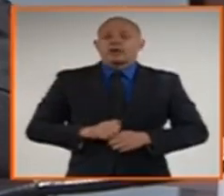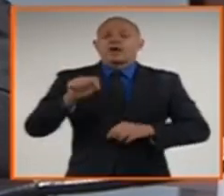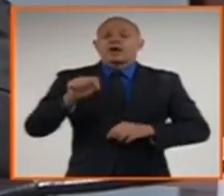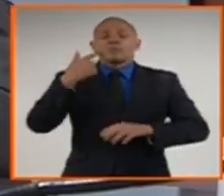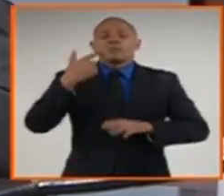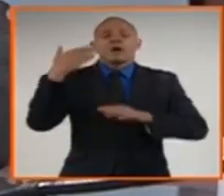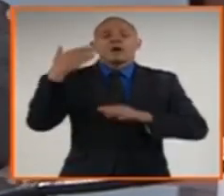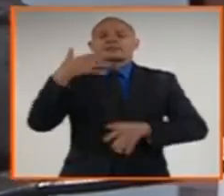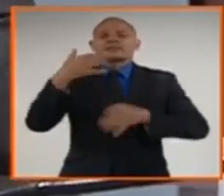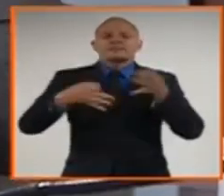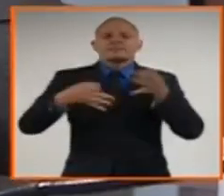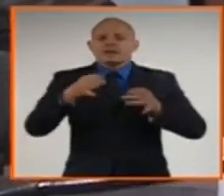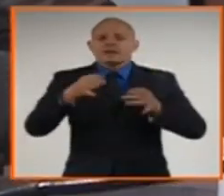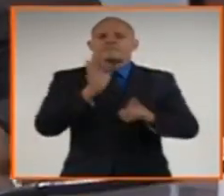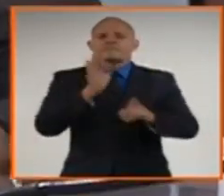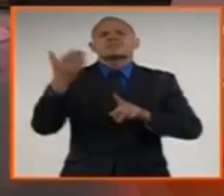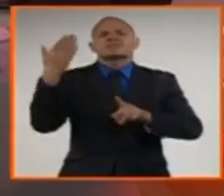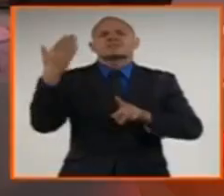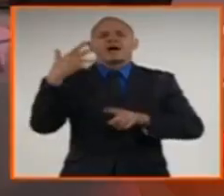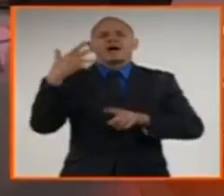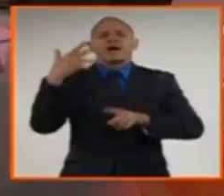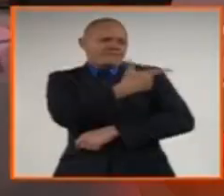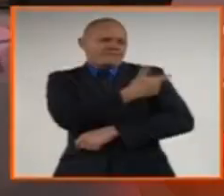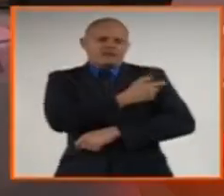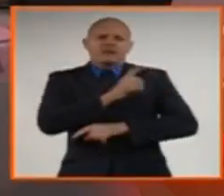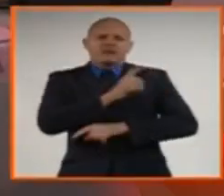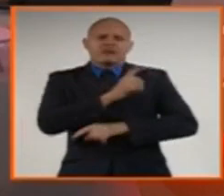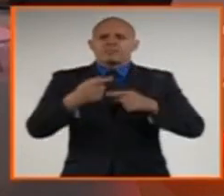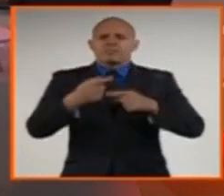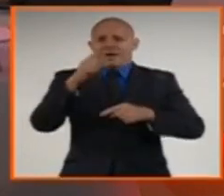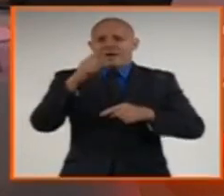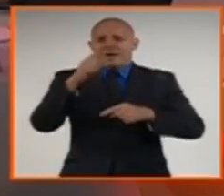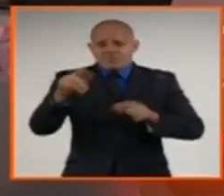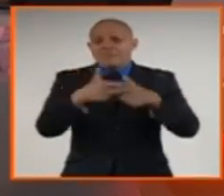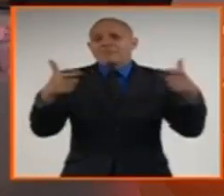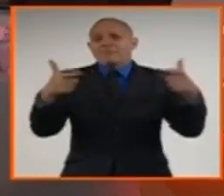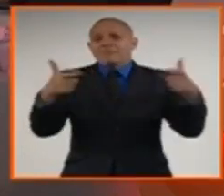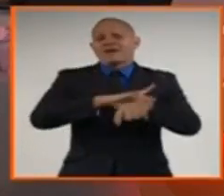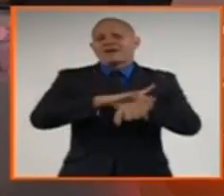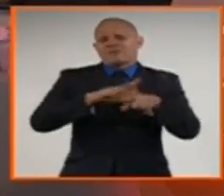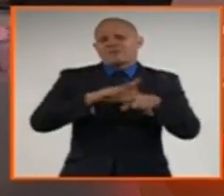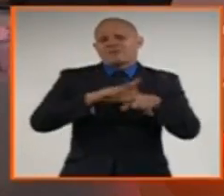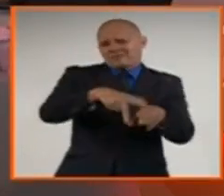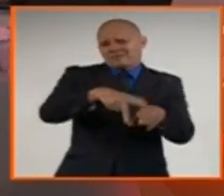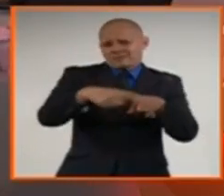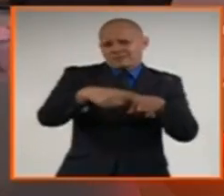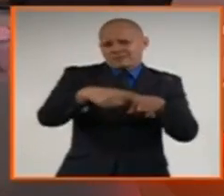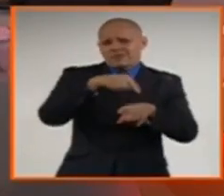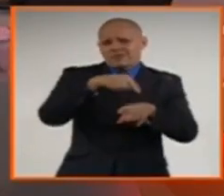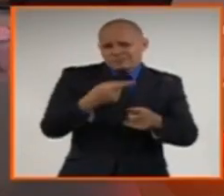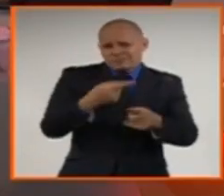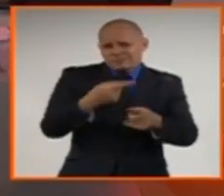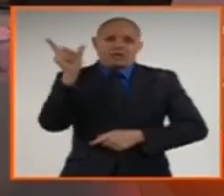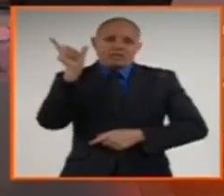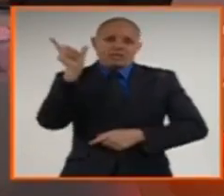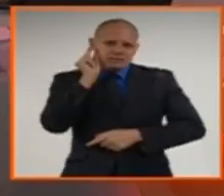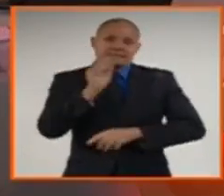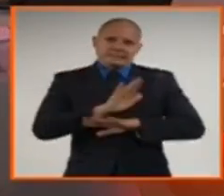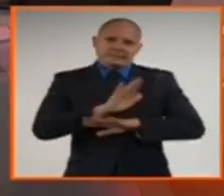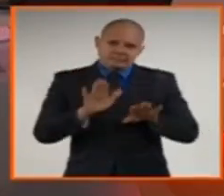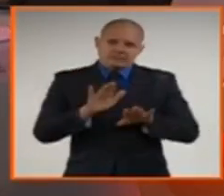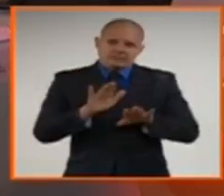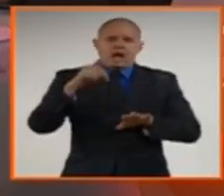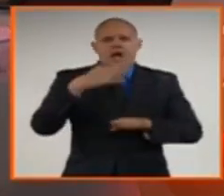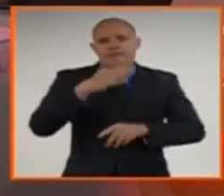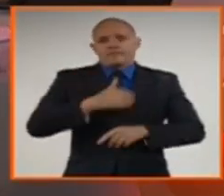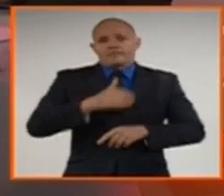Sí, pero si me permite algo, yo lo que estoy entendiendo de esta historia es que fue buscando cura